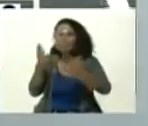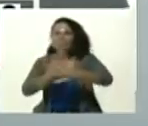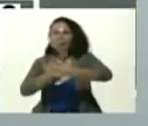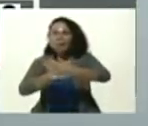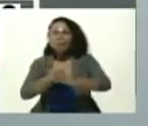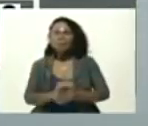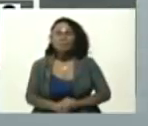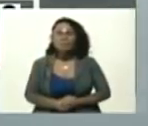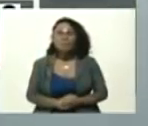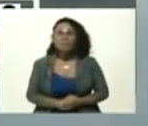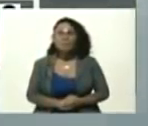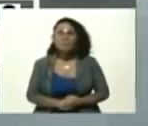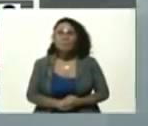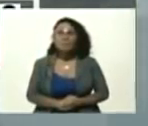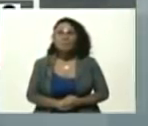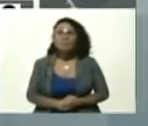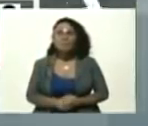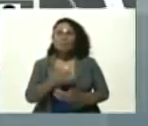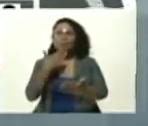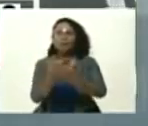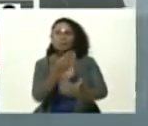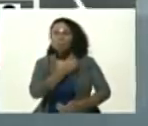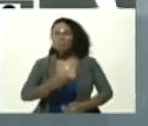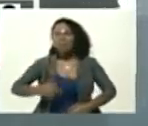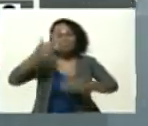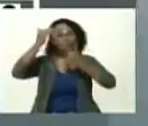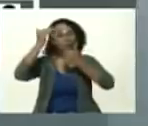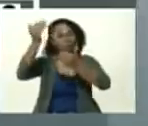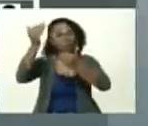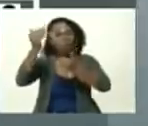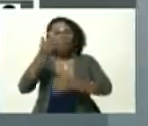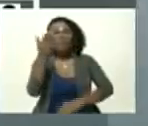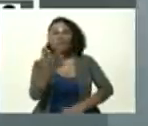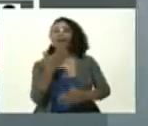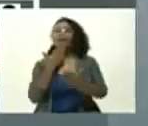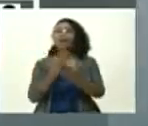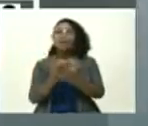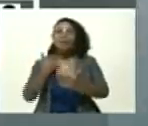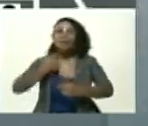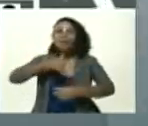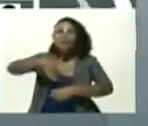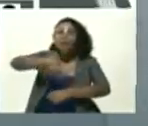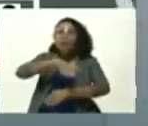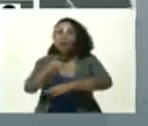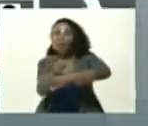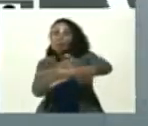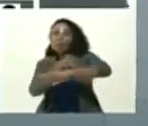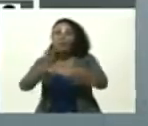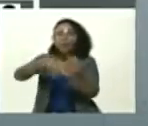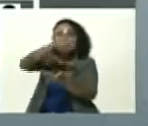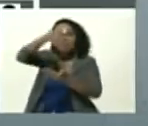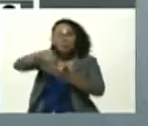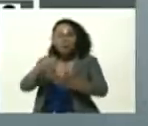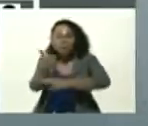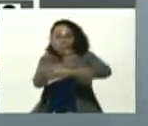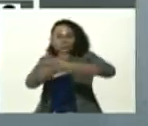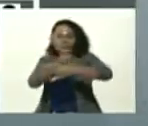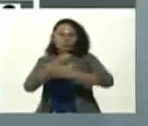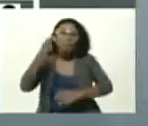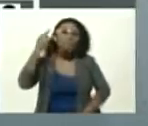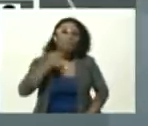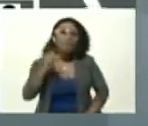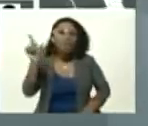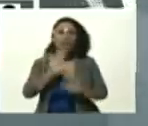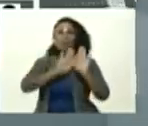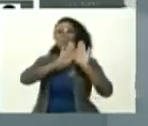adelante. Gracias, presidente. Un saludo para usted y nuestro agradecimiento a todo el gobierno nacional, el gobierno bolivariano, por este